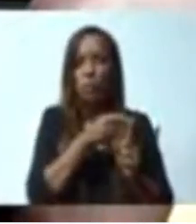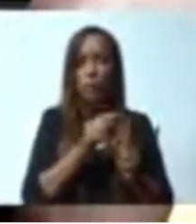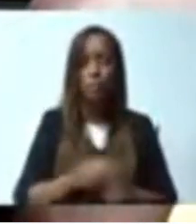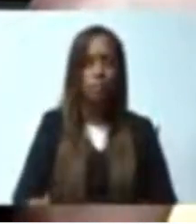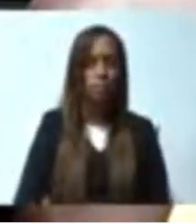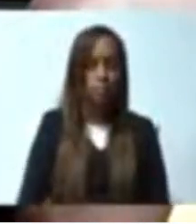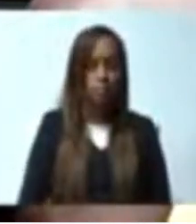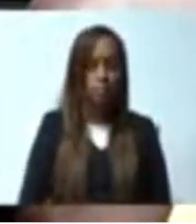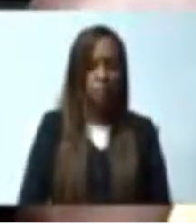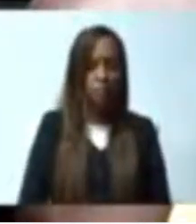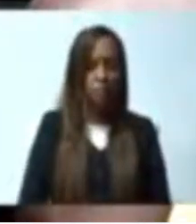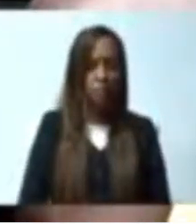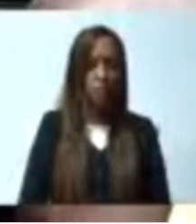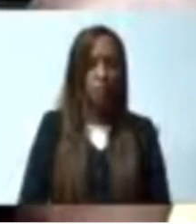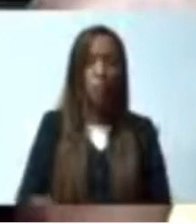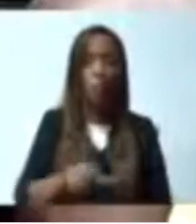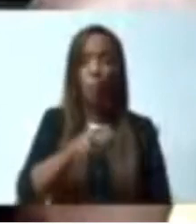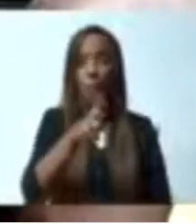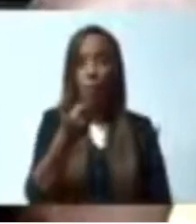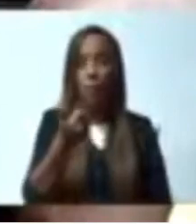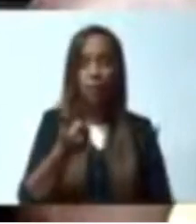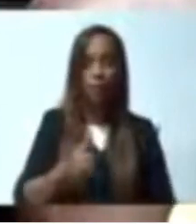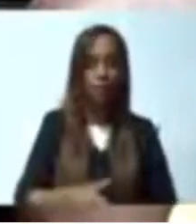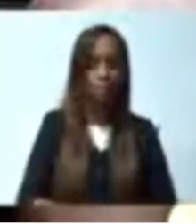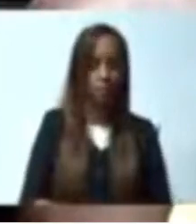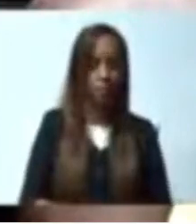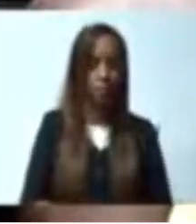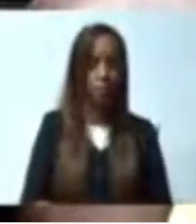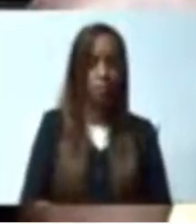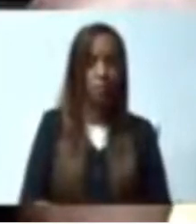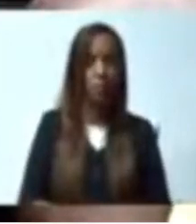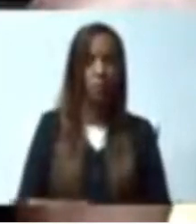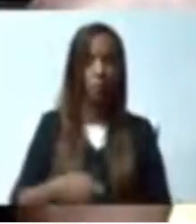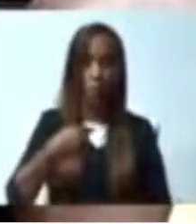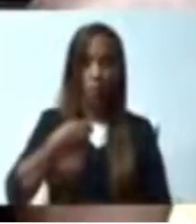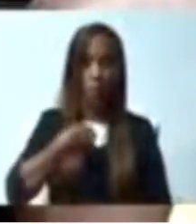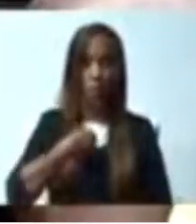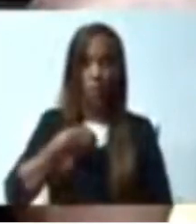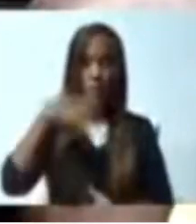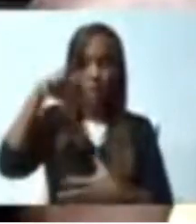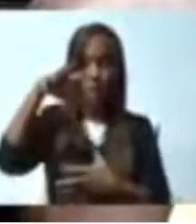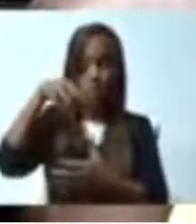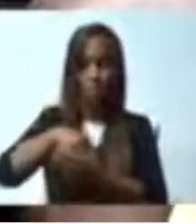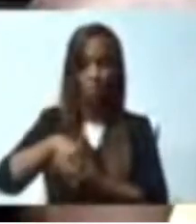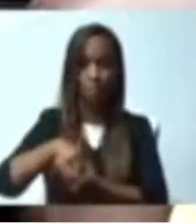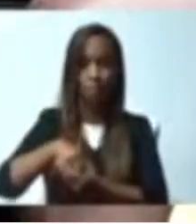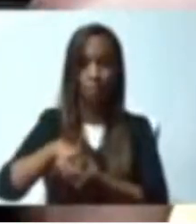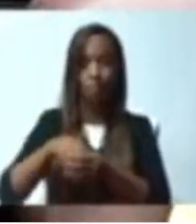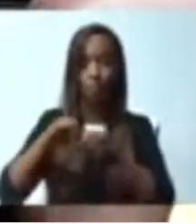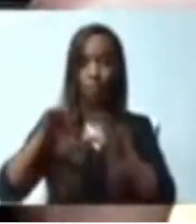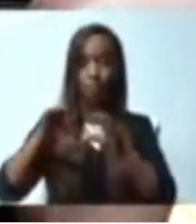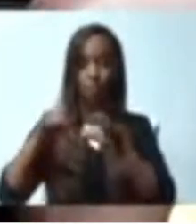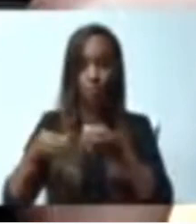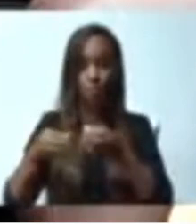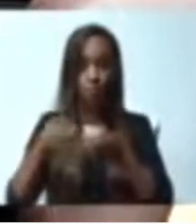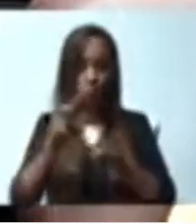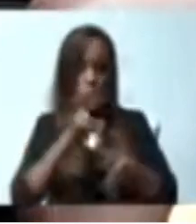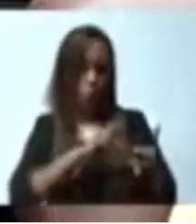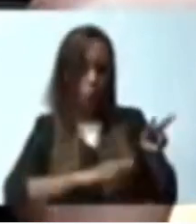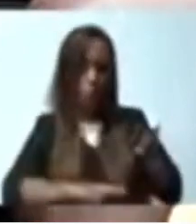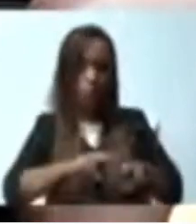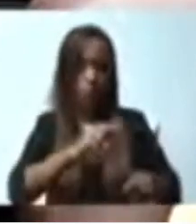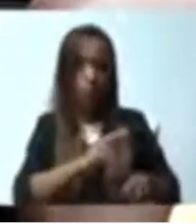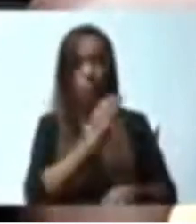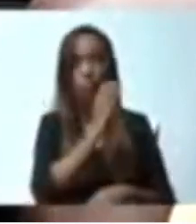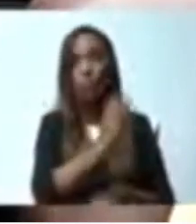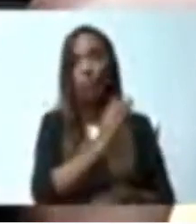la comisión que ha investigado lo que está pasando en la Cámara de Cuentas, una de mis conclusiones es que si en